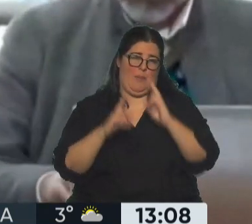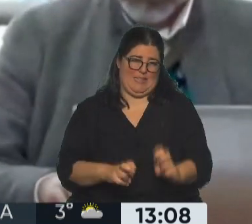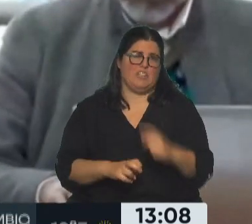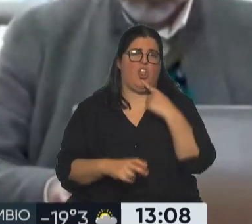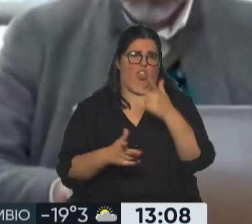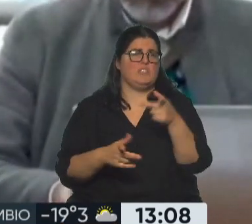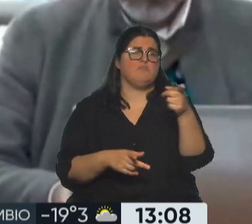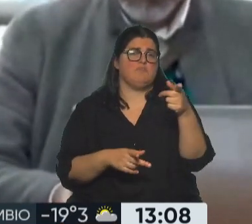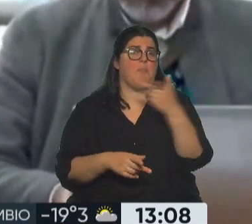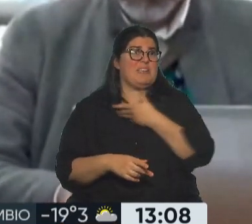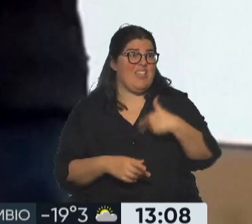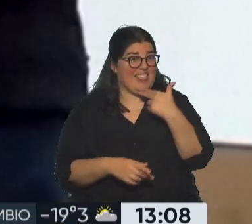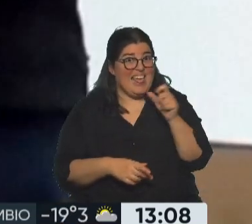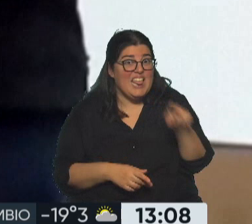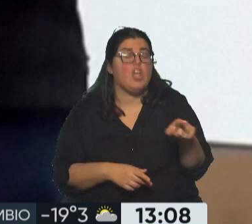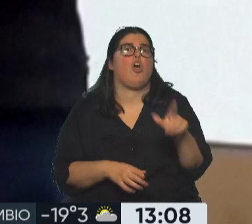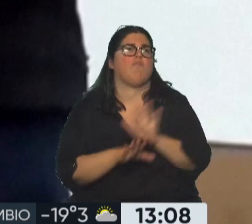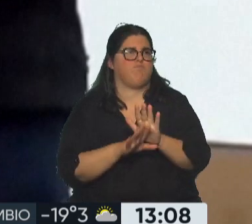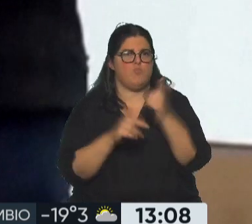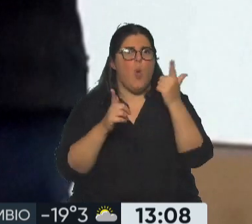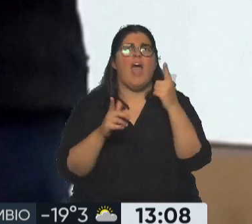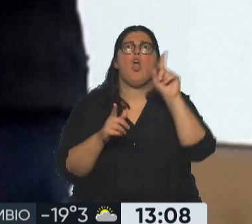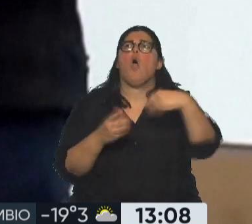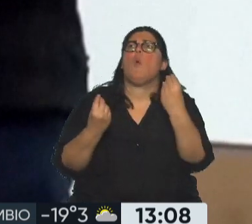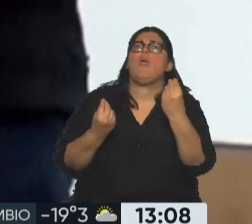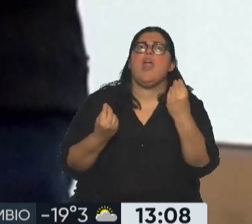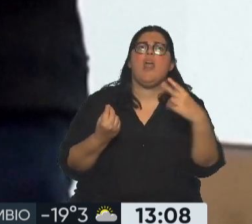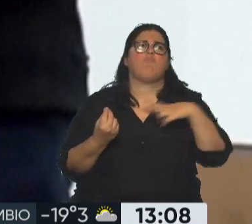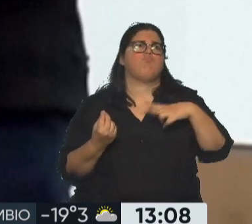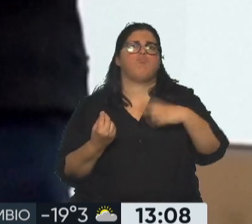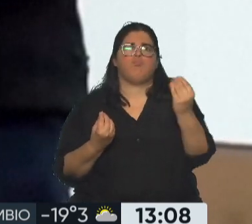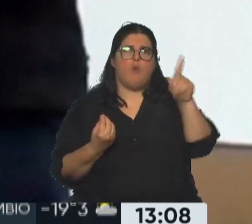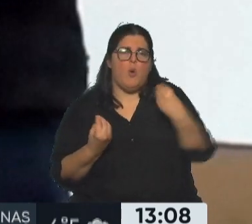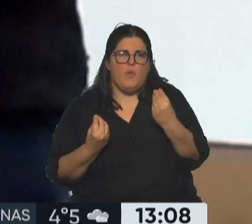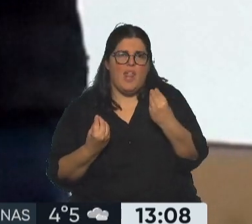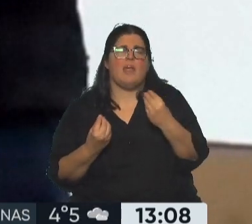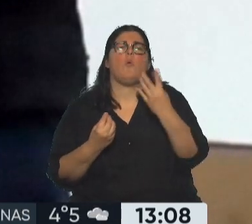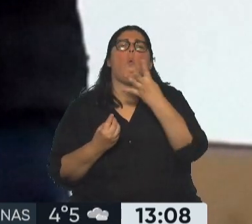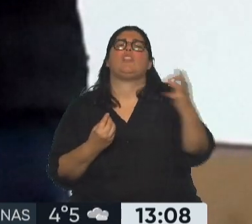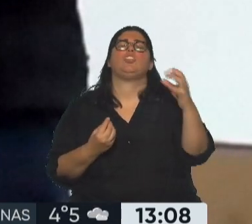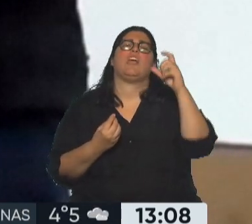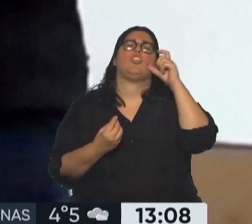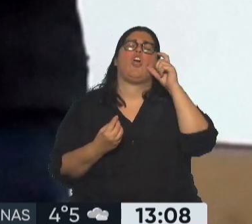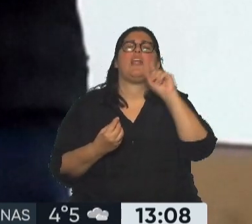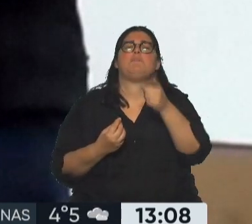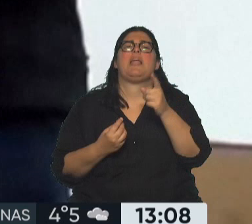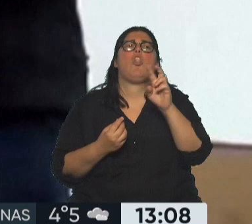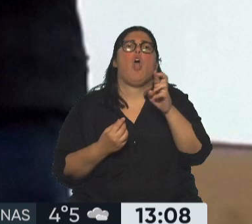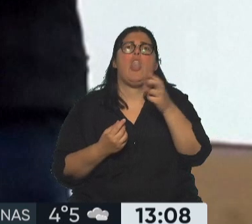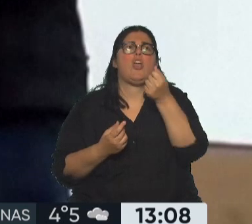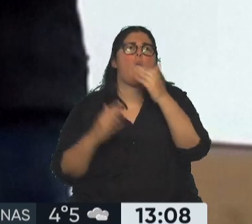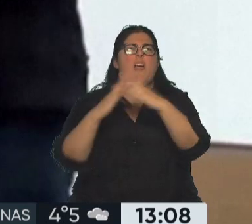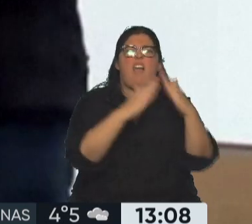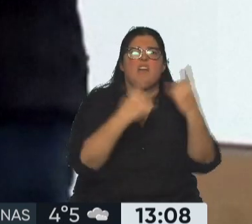del presidente incrementó su patrimonio de manera injustificada al comprar propiedades por más de $410.000, además de ostentar una vida